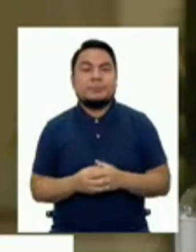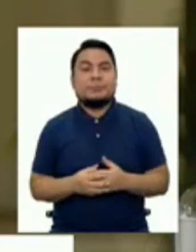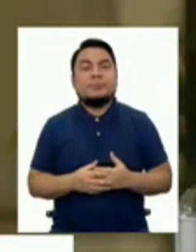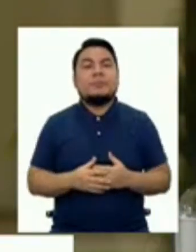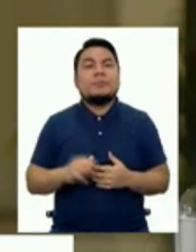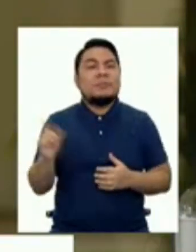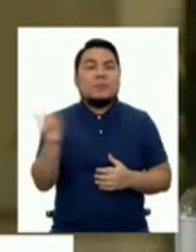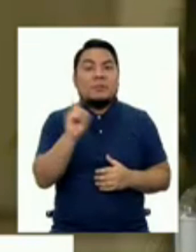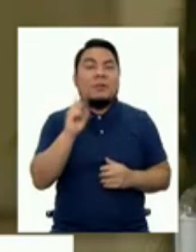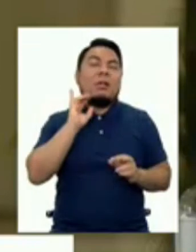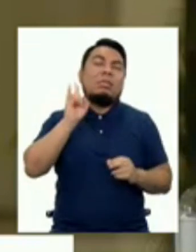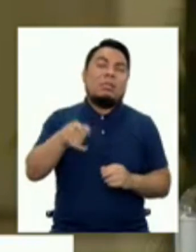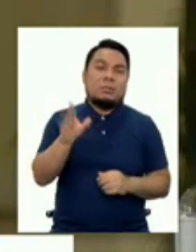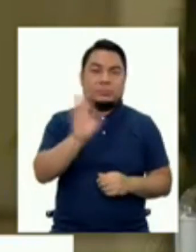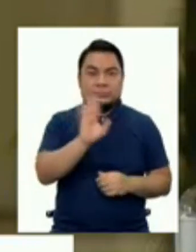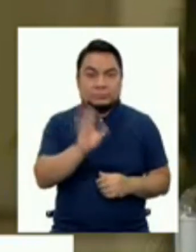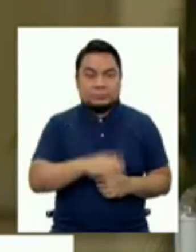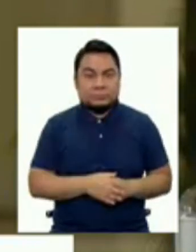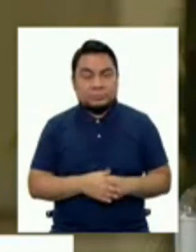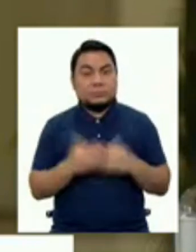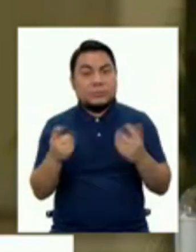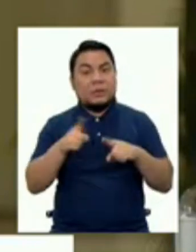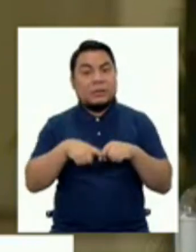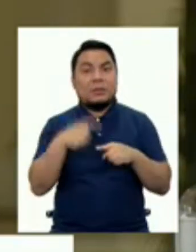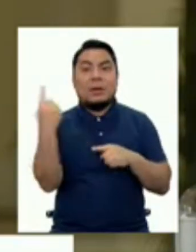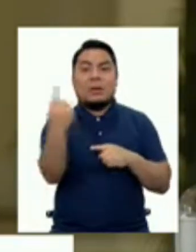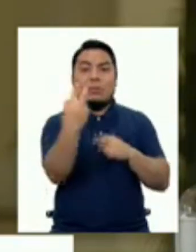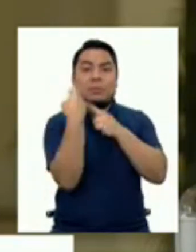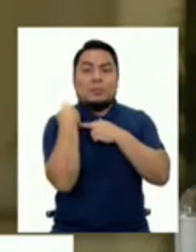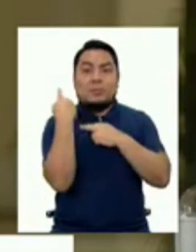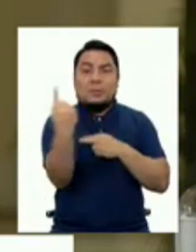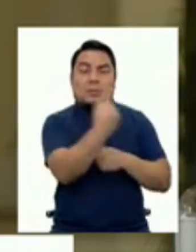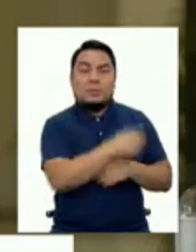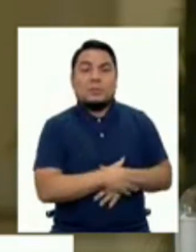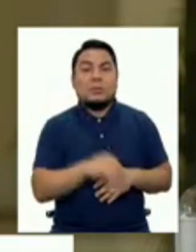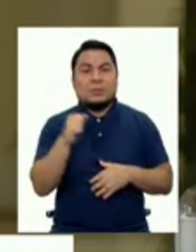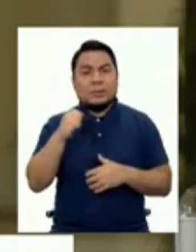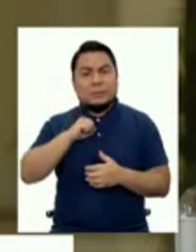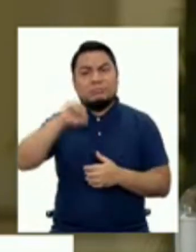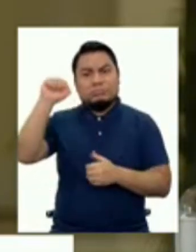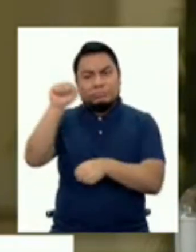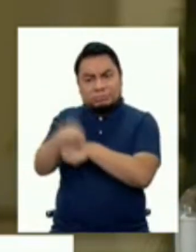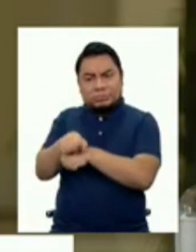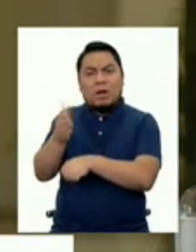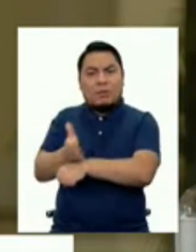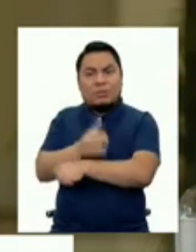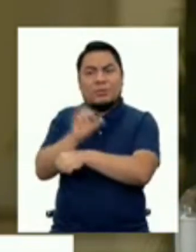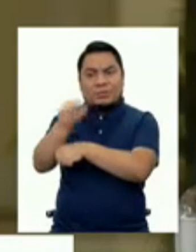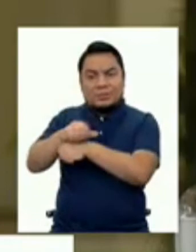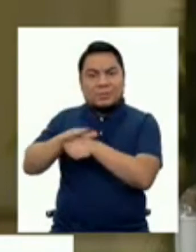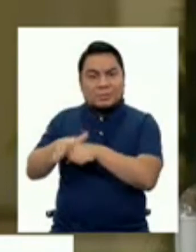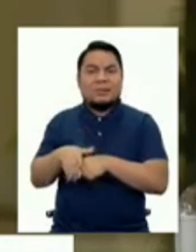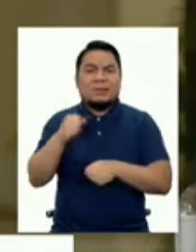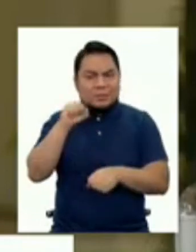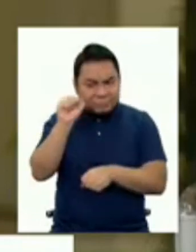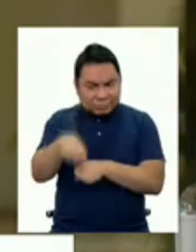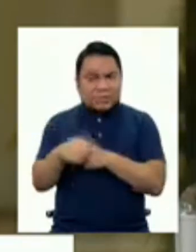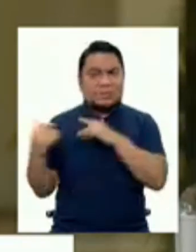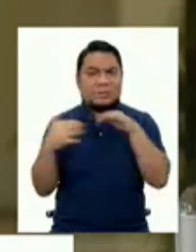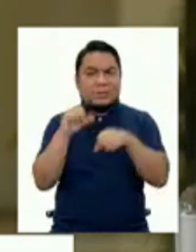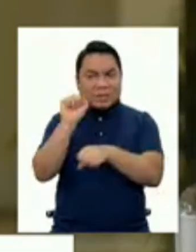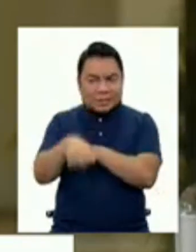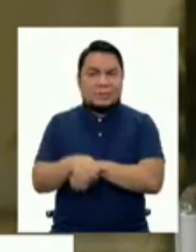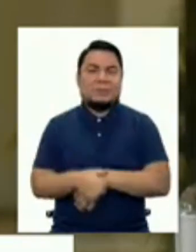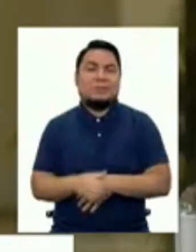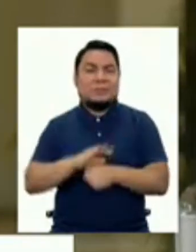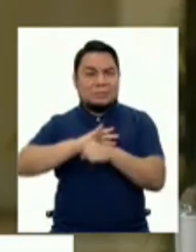no bajemos la guardia. De nosotros depende. Estamos ganando esta batalla. Ganemos la guerra